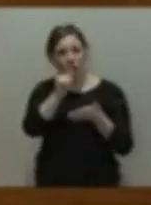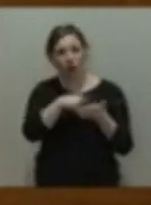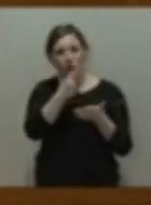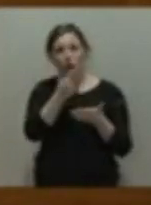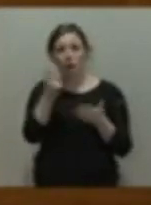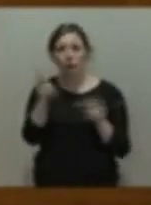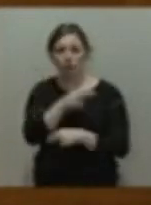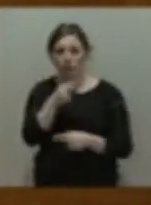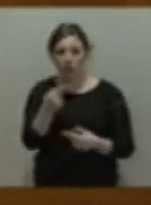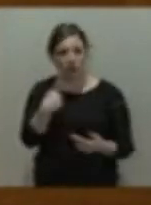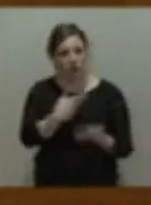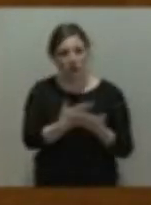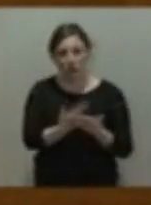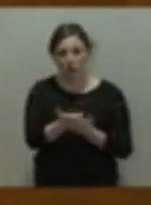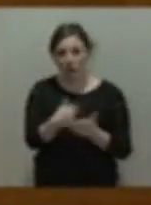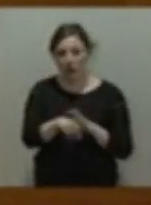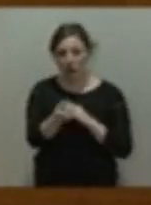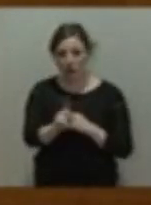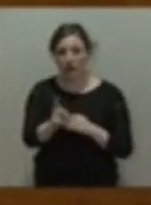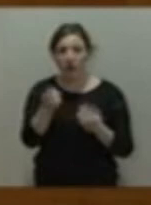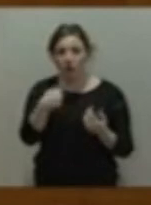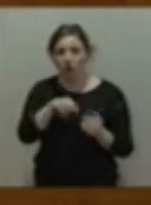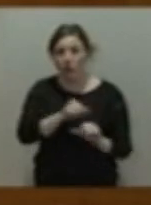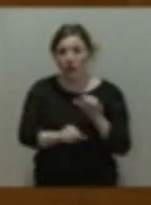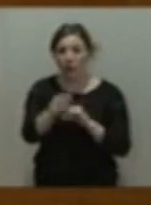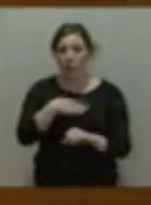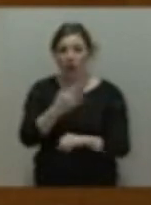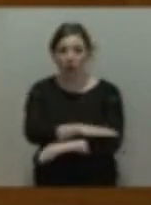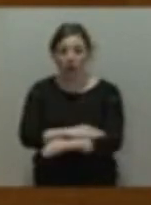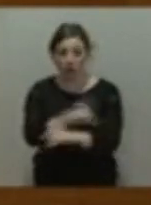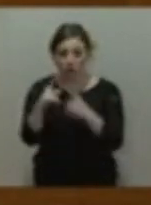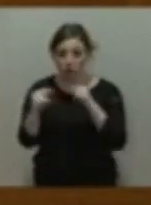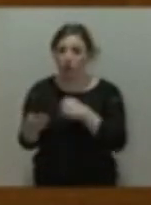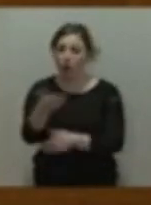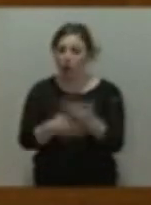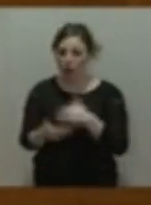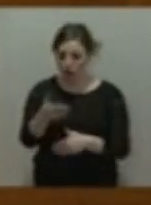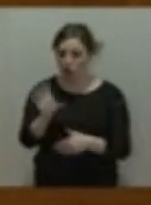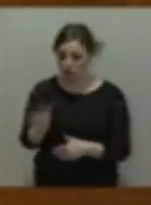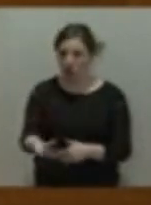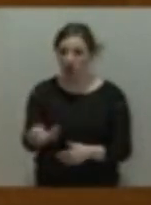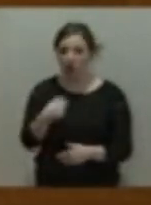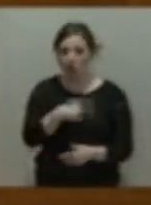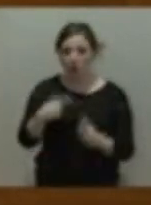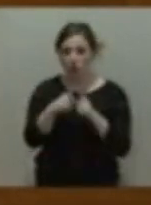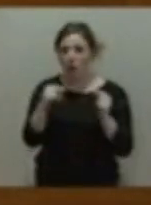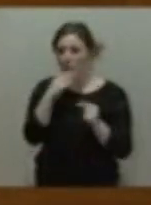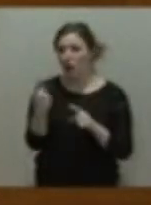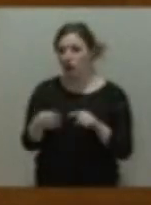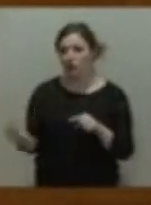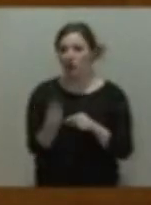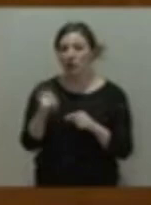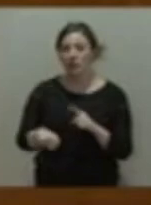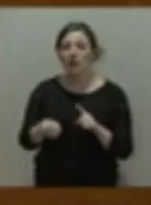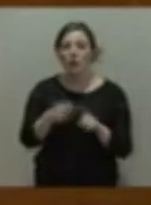proposición no de ley. Y a partir de ahí el Gobierno puede contar con Podemos Asturias para obtener toda nuestra colaboración para que las cosas mejoren y contemos con un